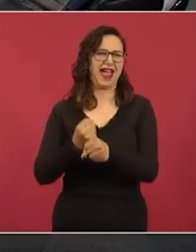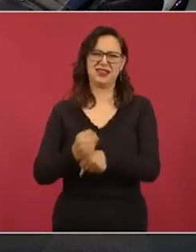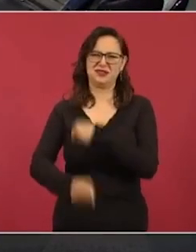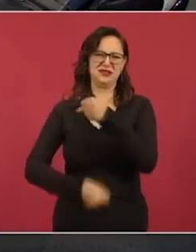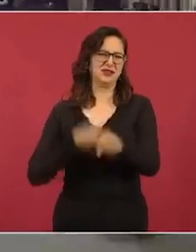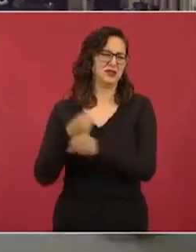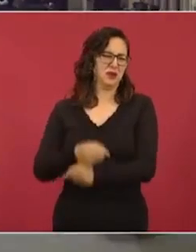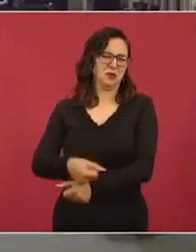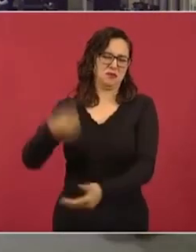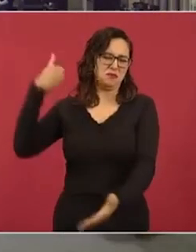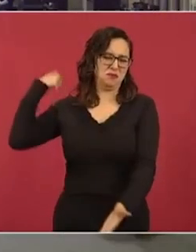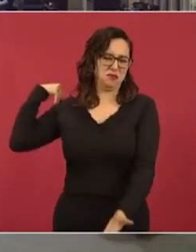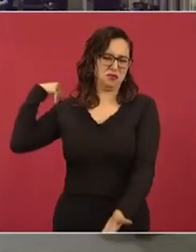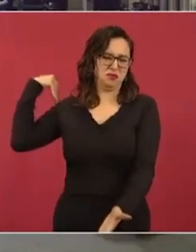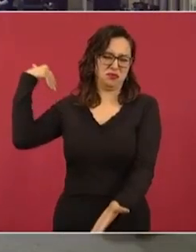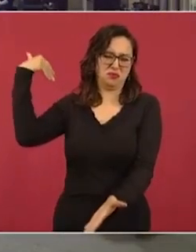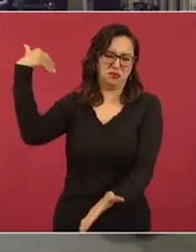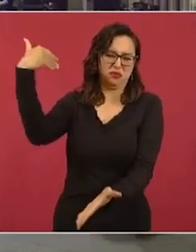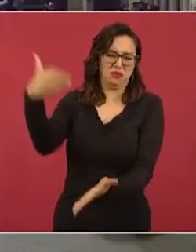siglo